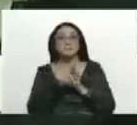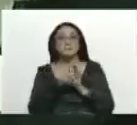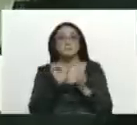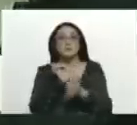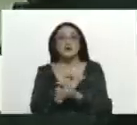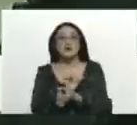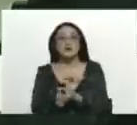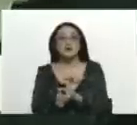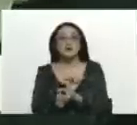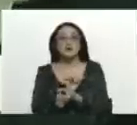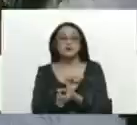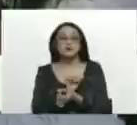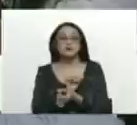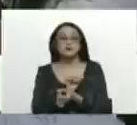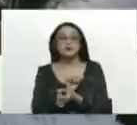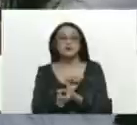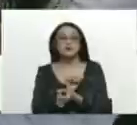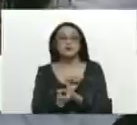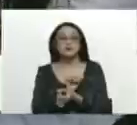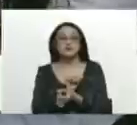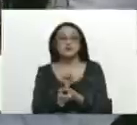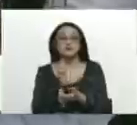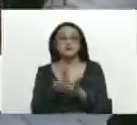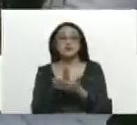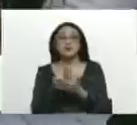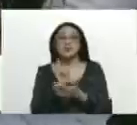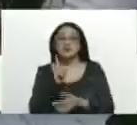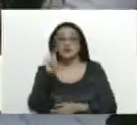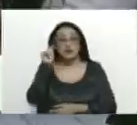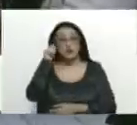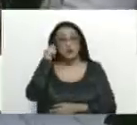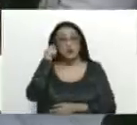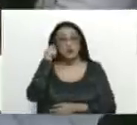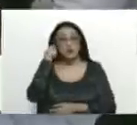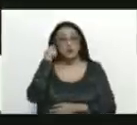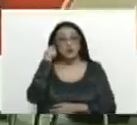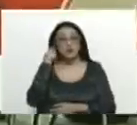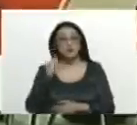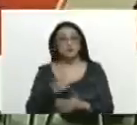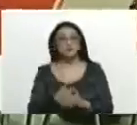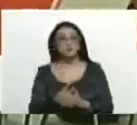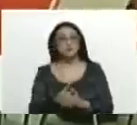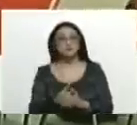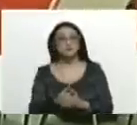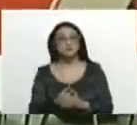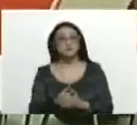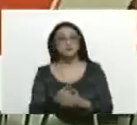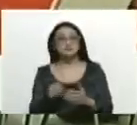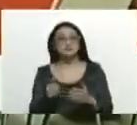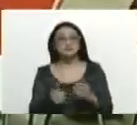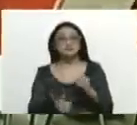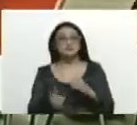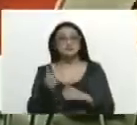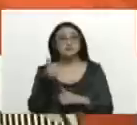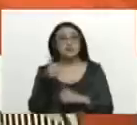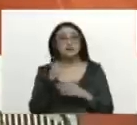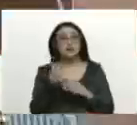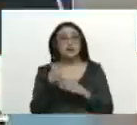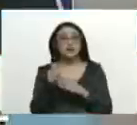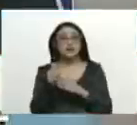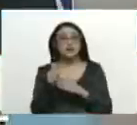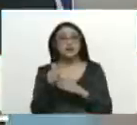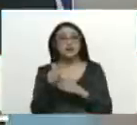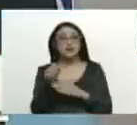obviamente ha tenido porque siempre es bueno recordarlo como máximo líder en el